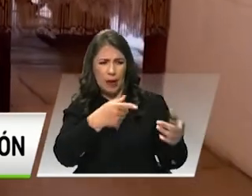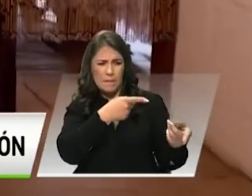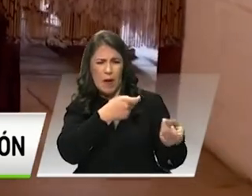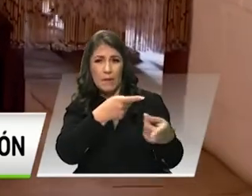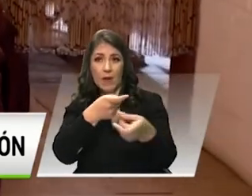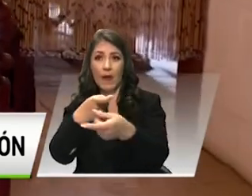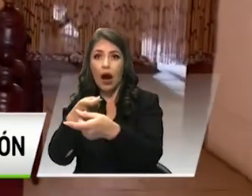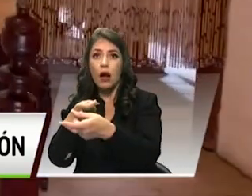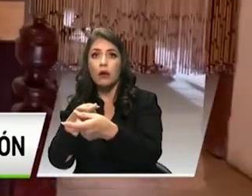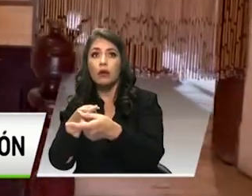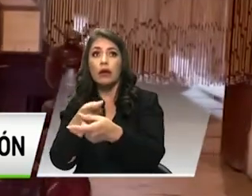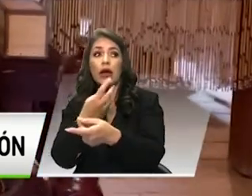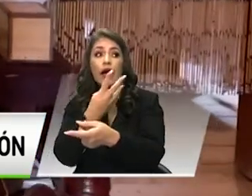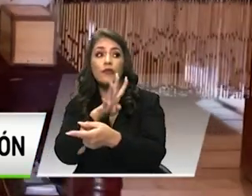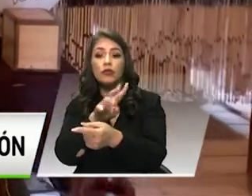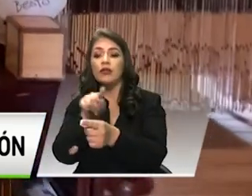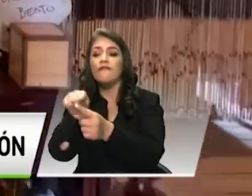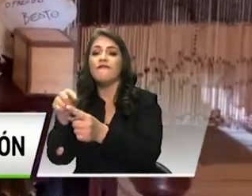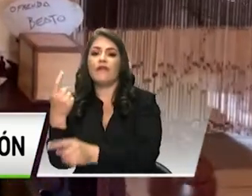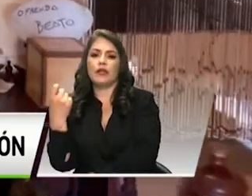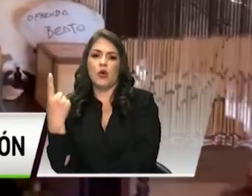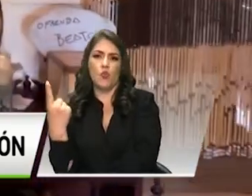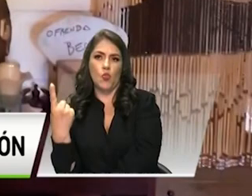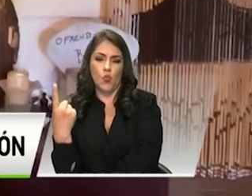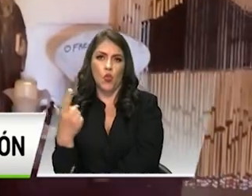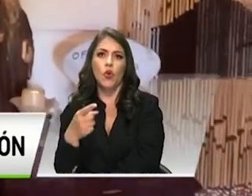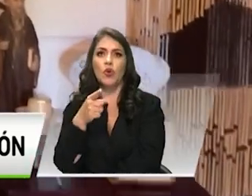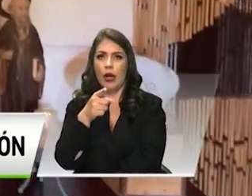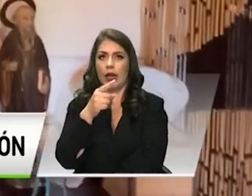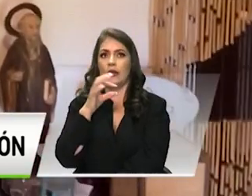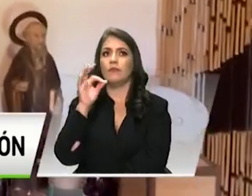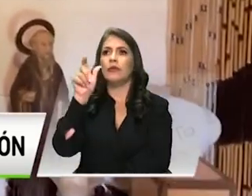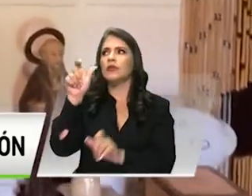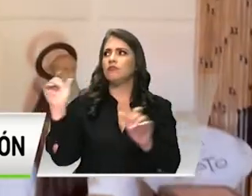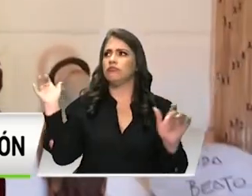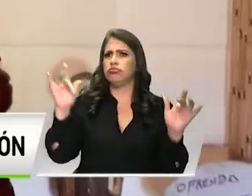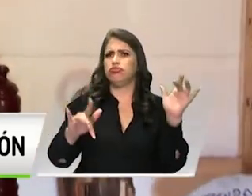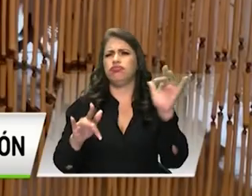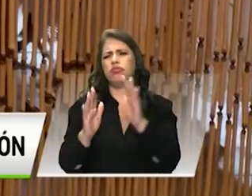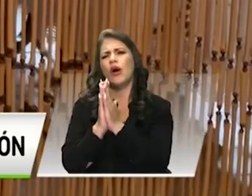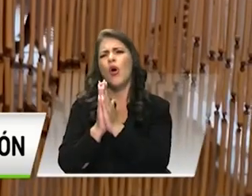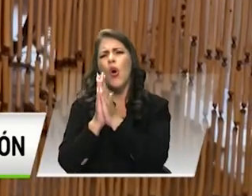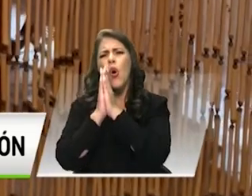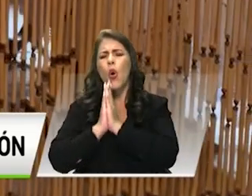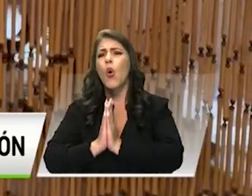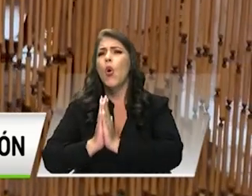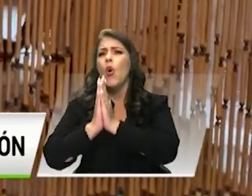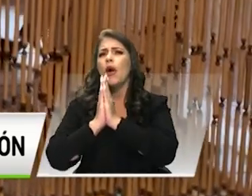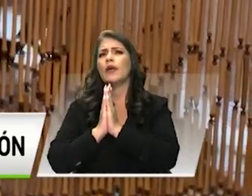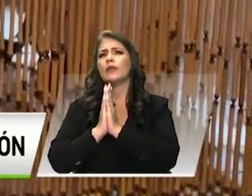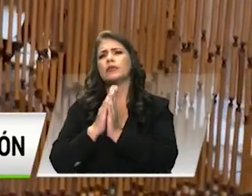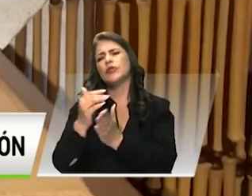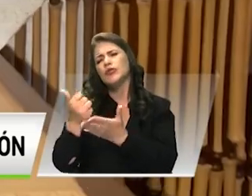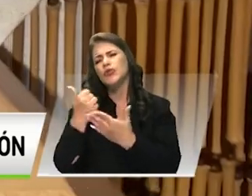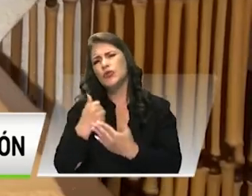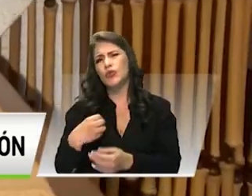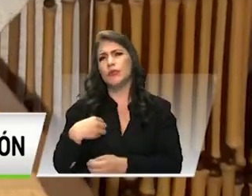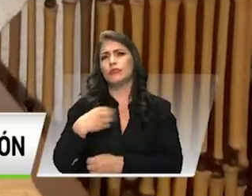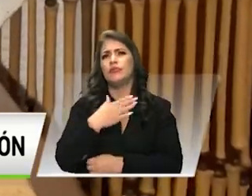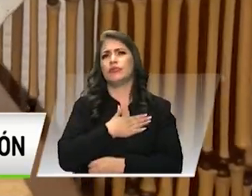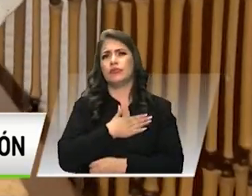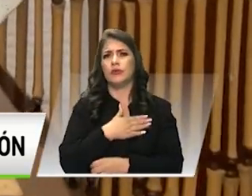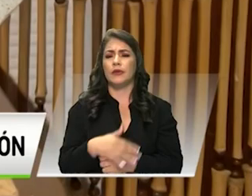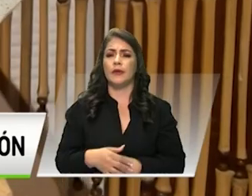día, cientos de feligreses acuden hasta la casa en donde nació Jesús Aníbal, con plegarias y súplicas por una intercepción milagrosa